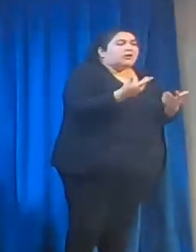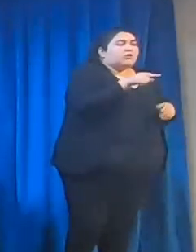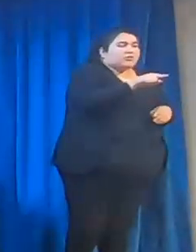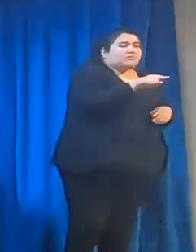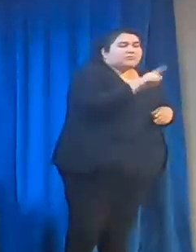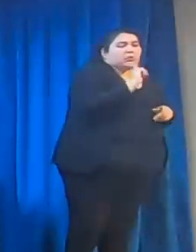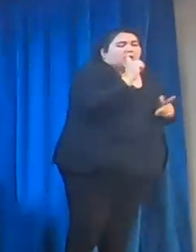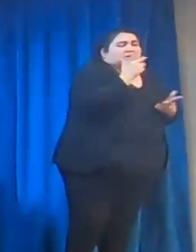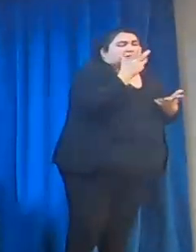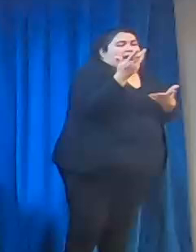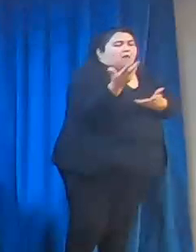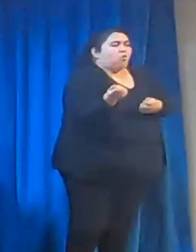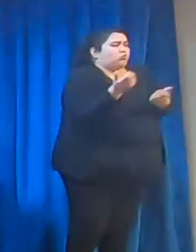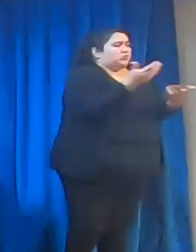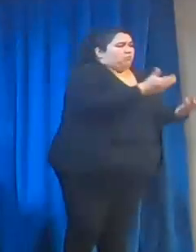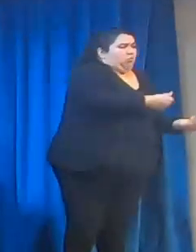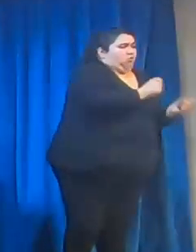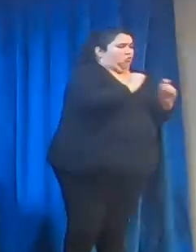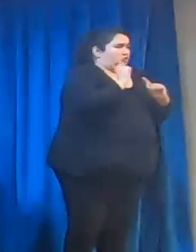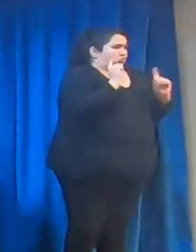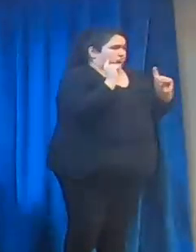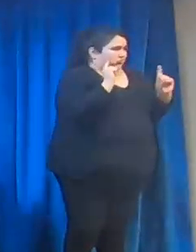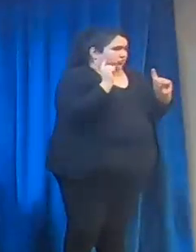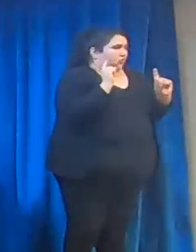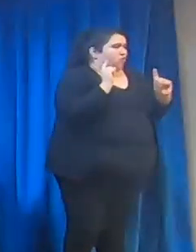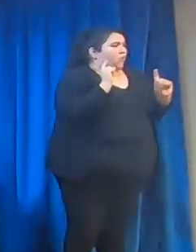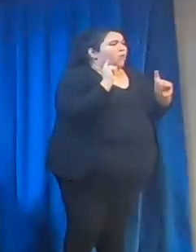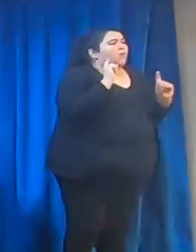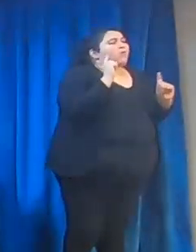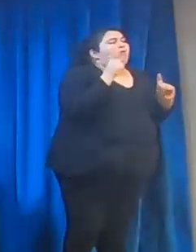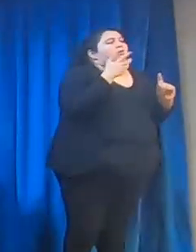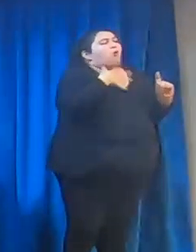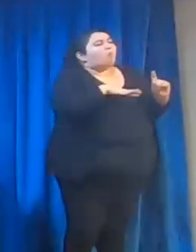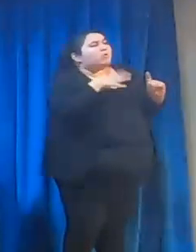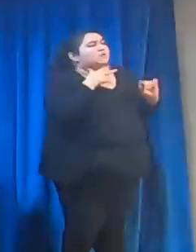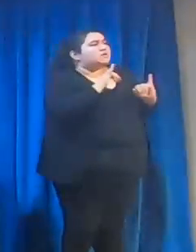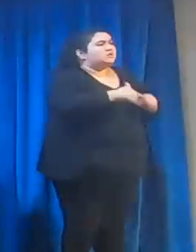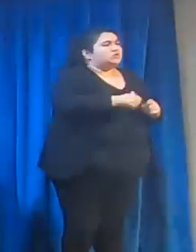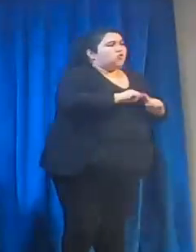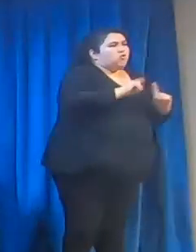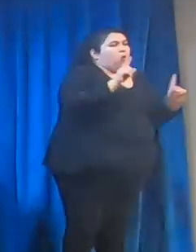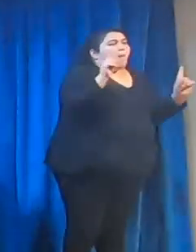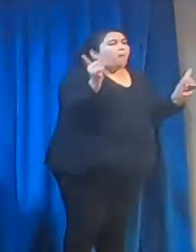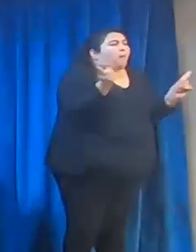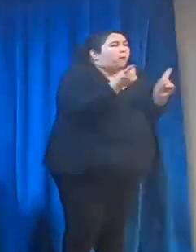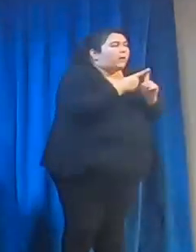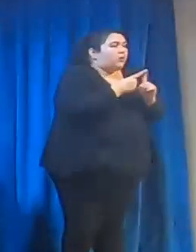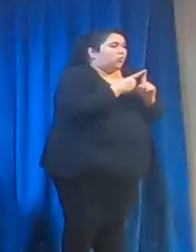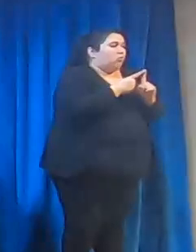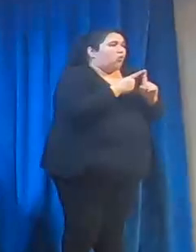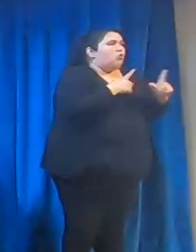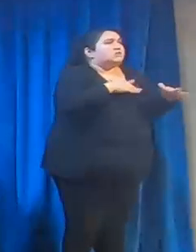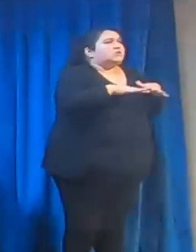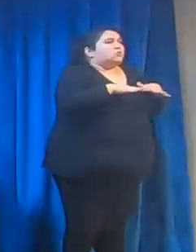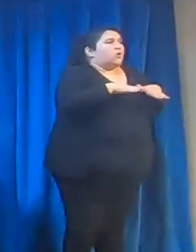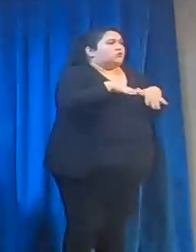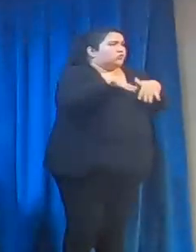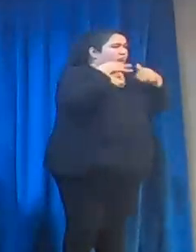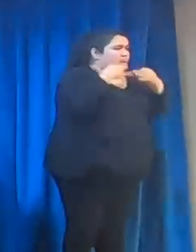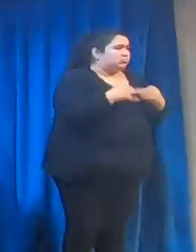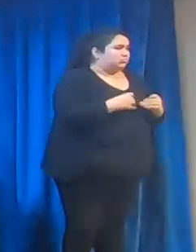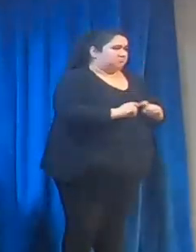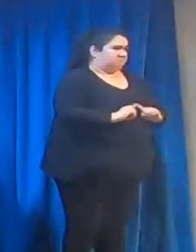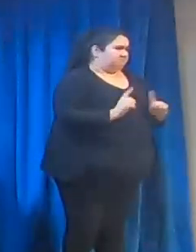no se apoyan en una perspectiva en donde implique comprender que estos vínculos se producen situacionalmente. Es